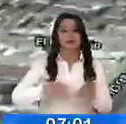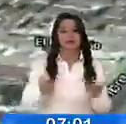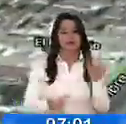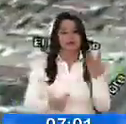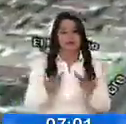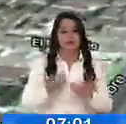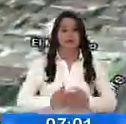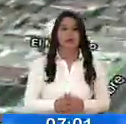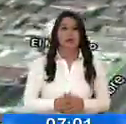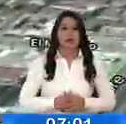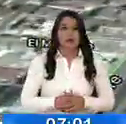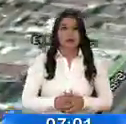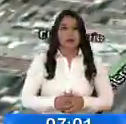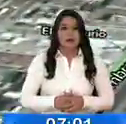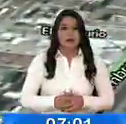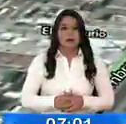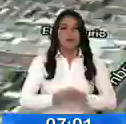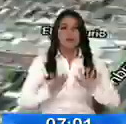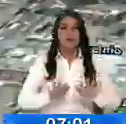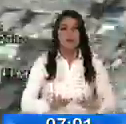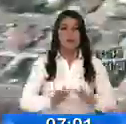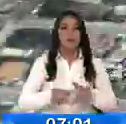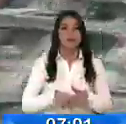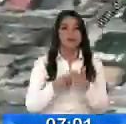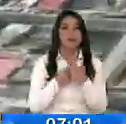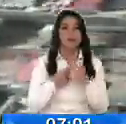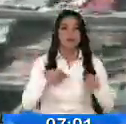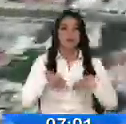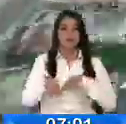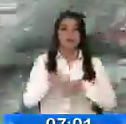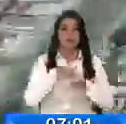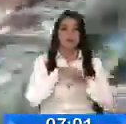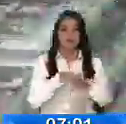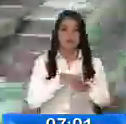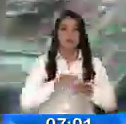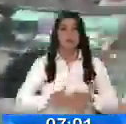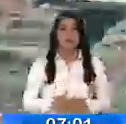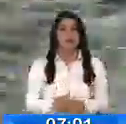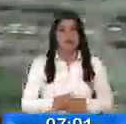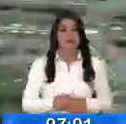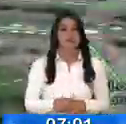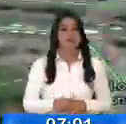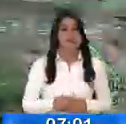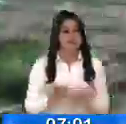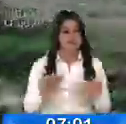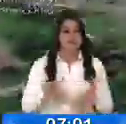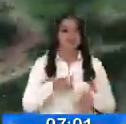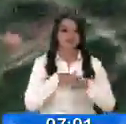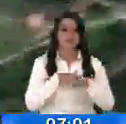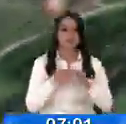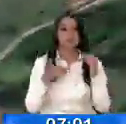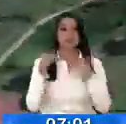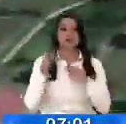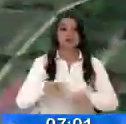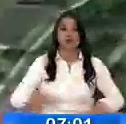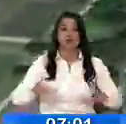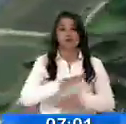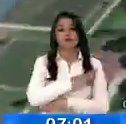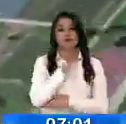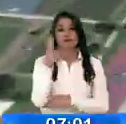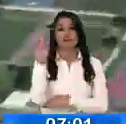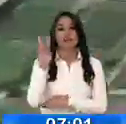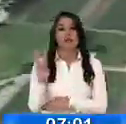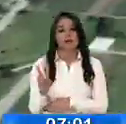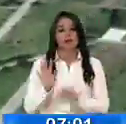así que pues así estamos mucho tráfico de líquido intenso el tráfico sobre todo todo el día viernes siempre